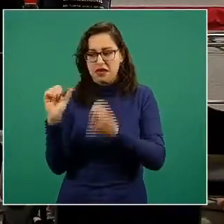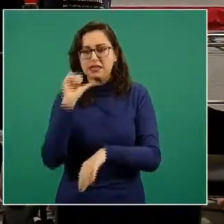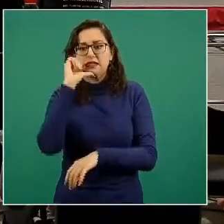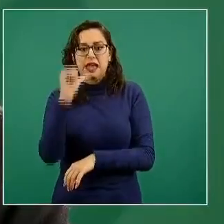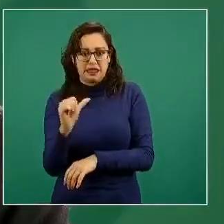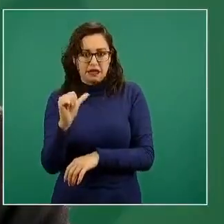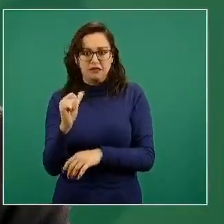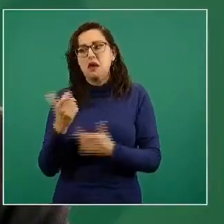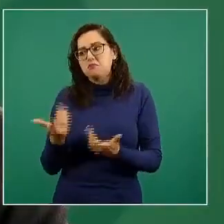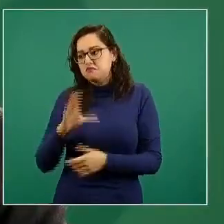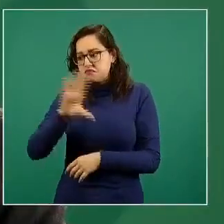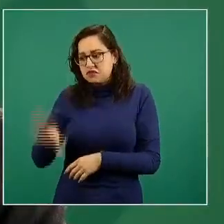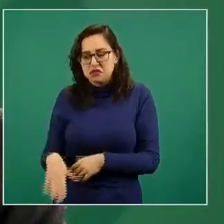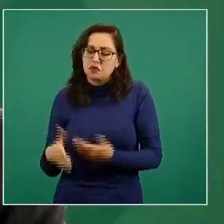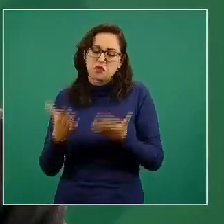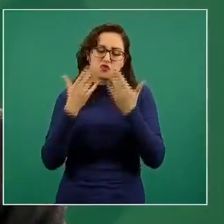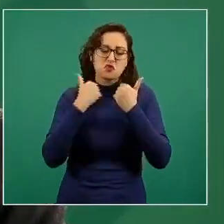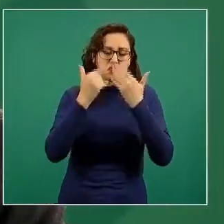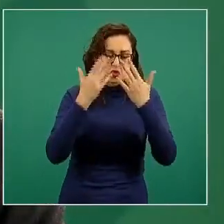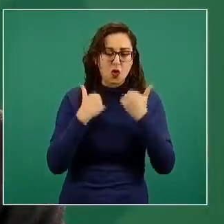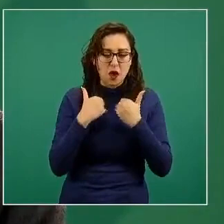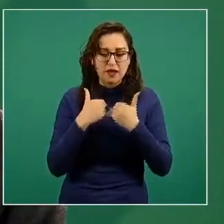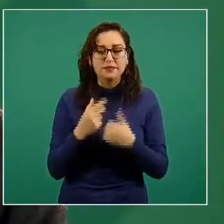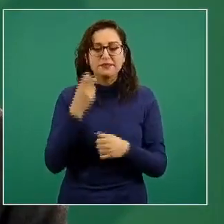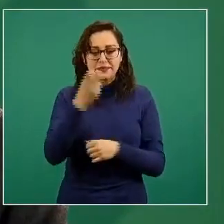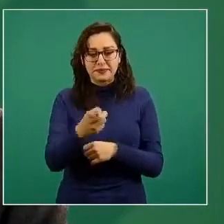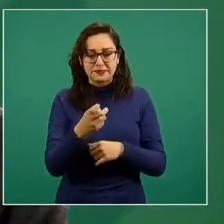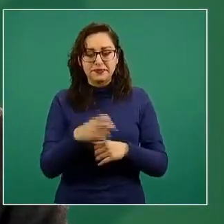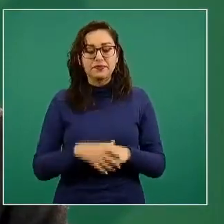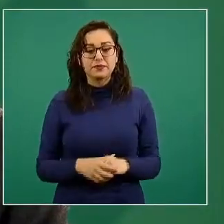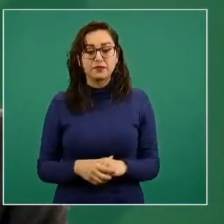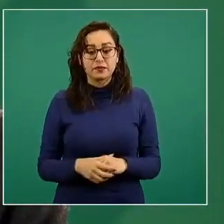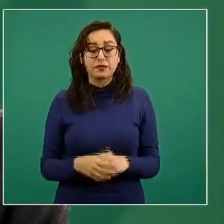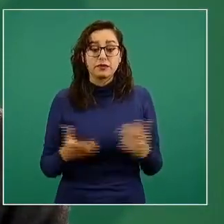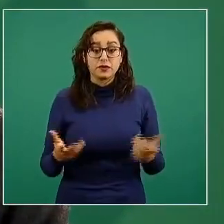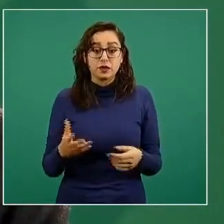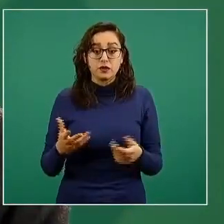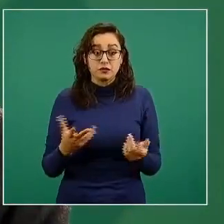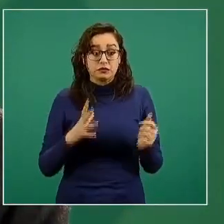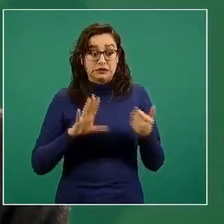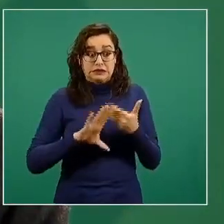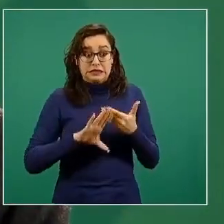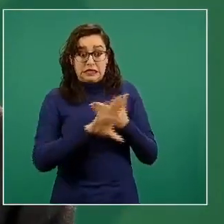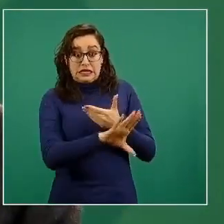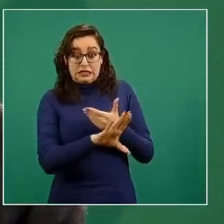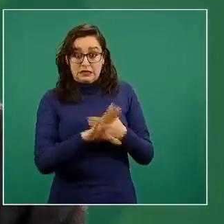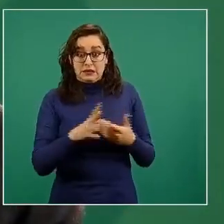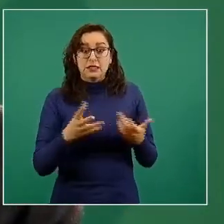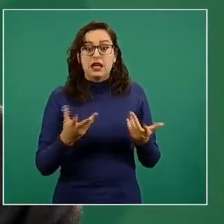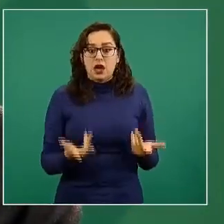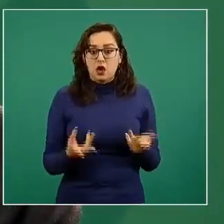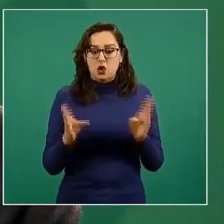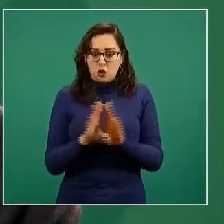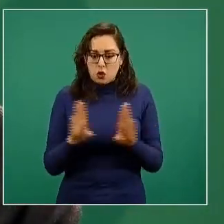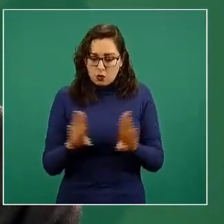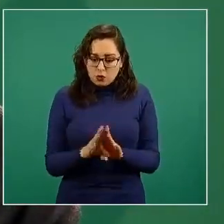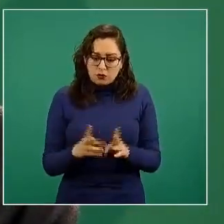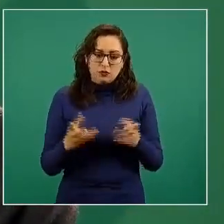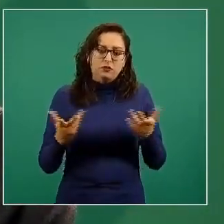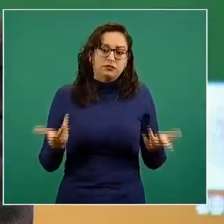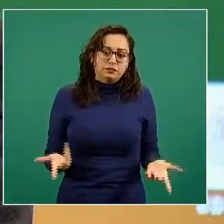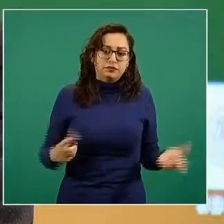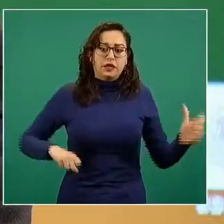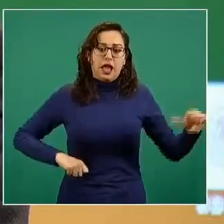grave pudieran tener un desenlace fatal. Esta prevención se centra en algunas actividades que